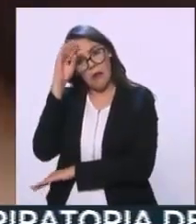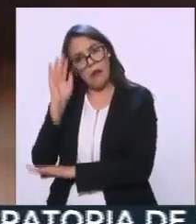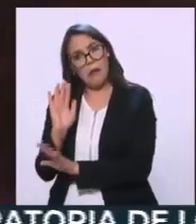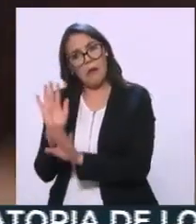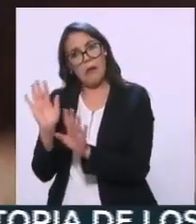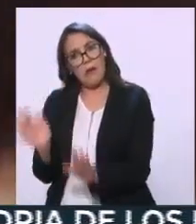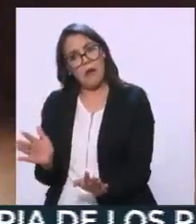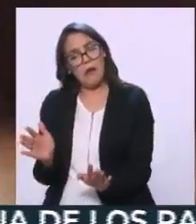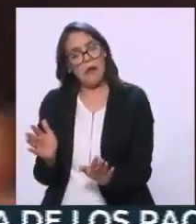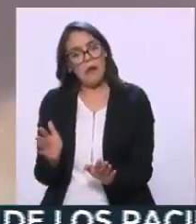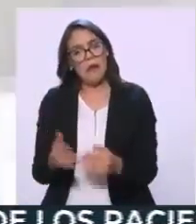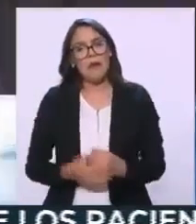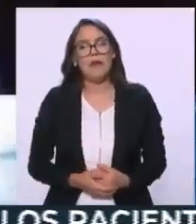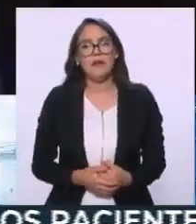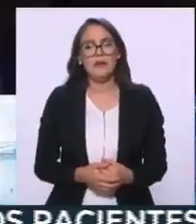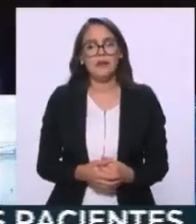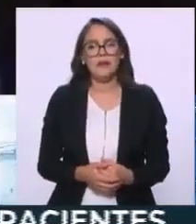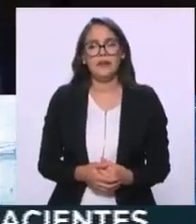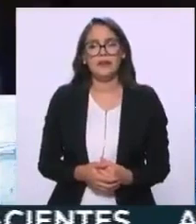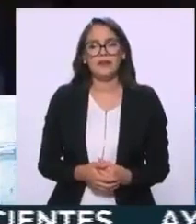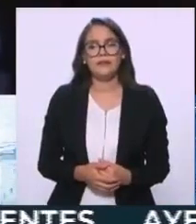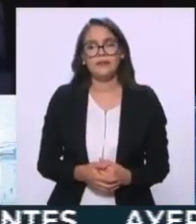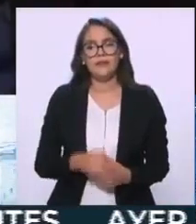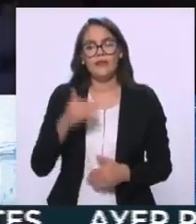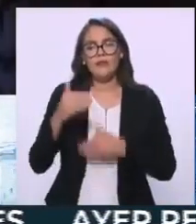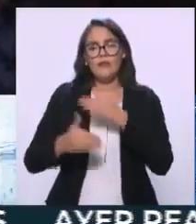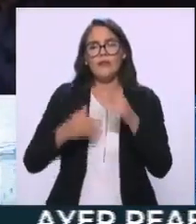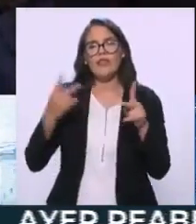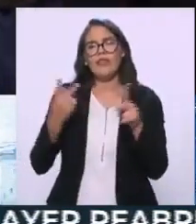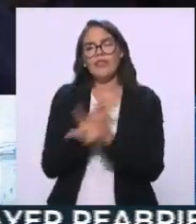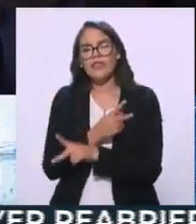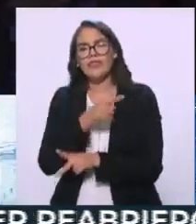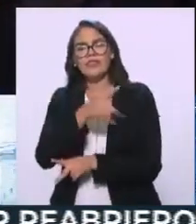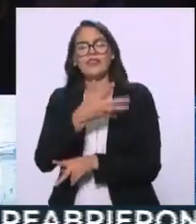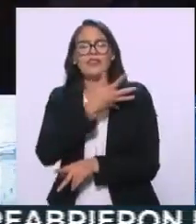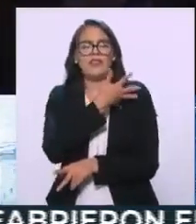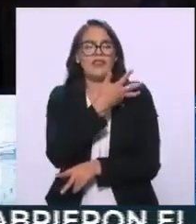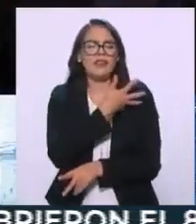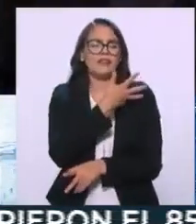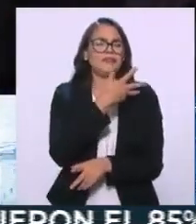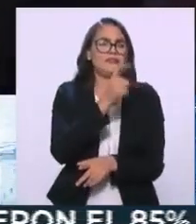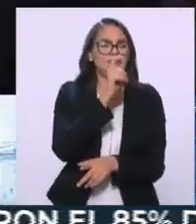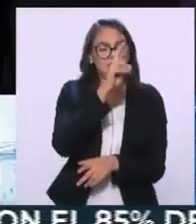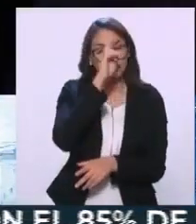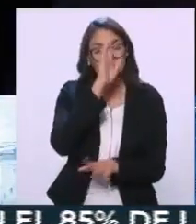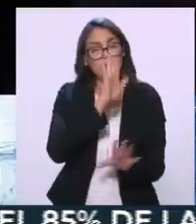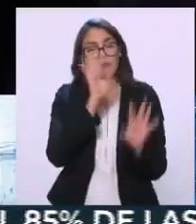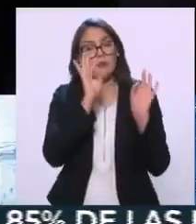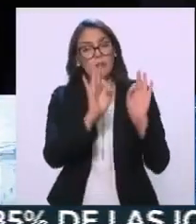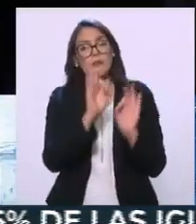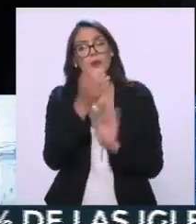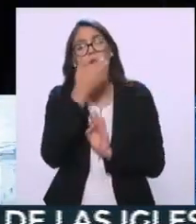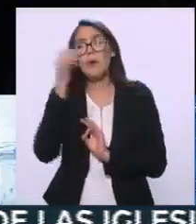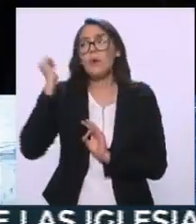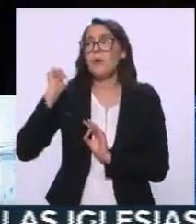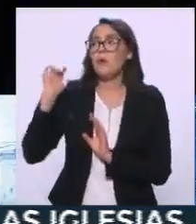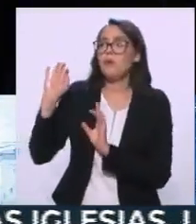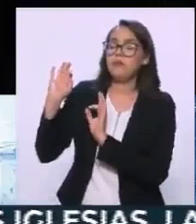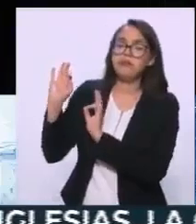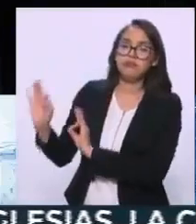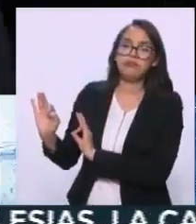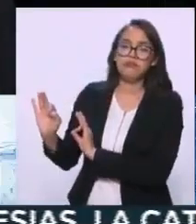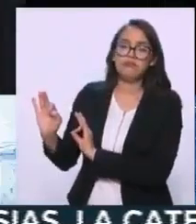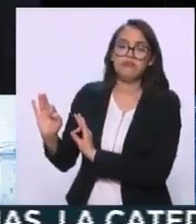proceso histórico necesario que se iba a dar y que iba a atravesar el capitalismo y cancelarlo, ha quedado atrás, y el capitalismo ha